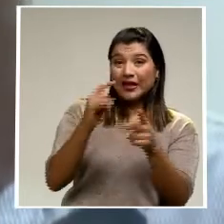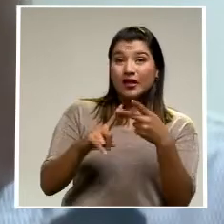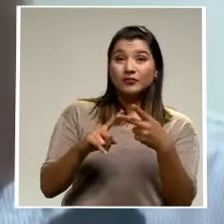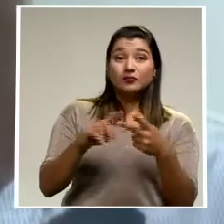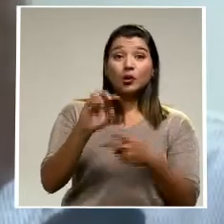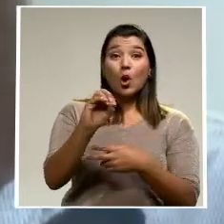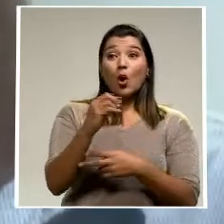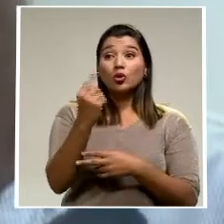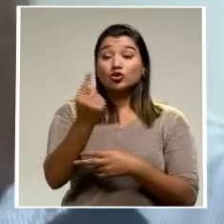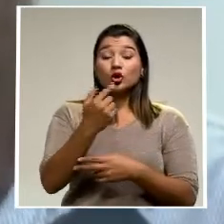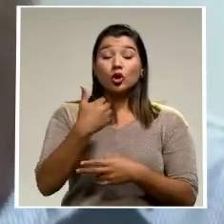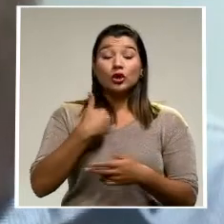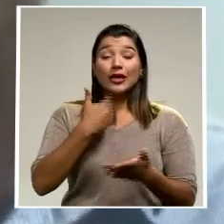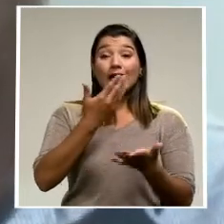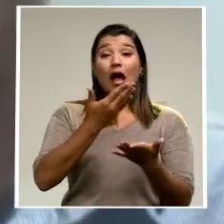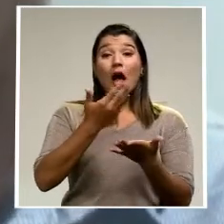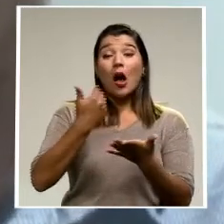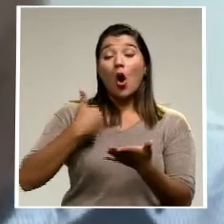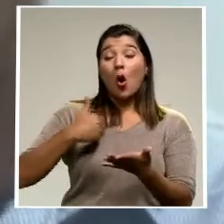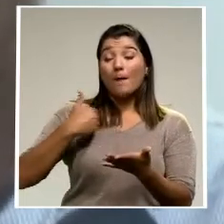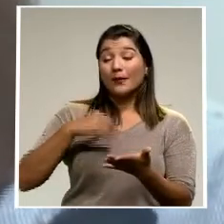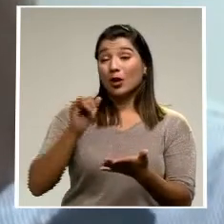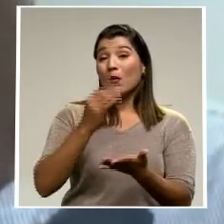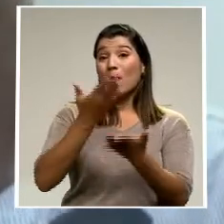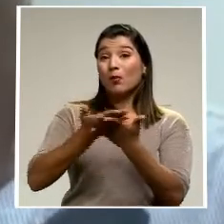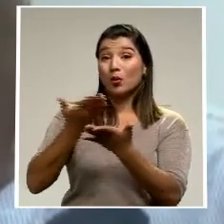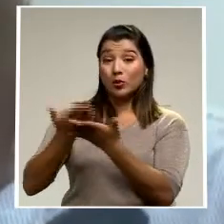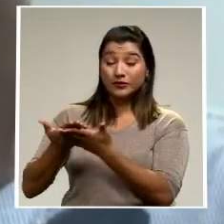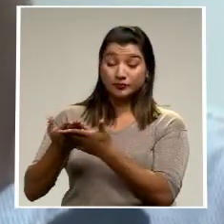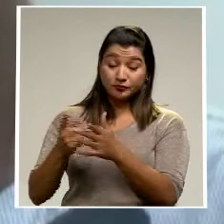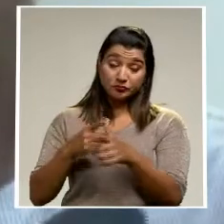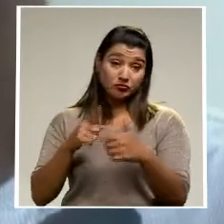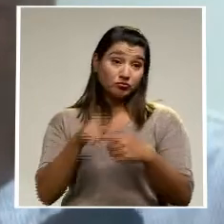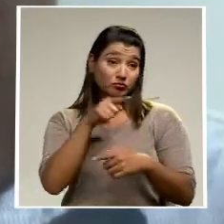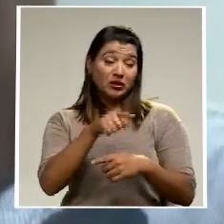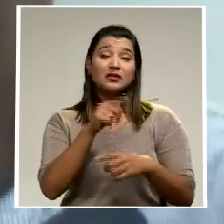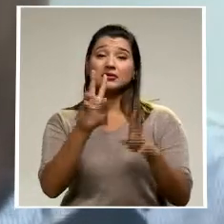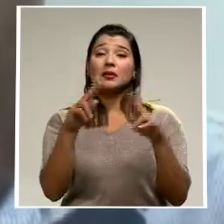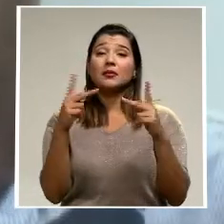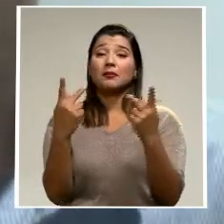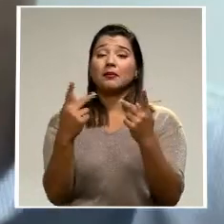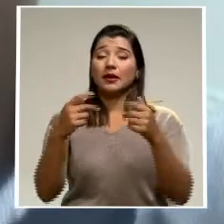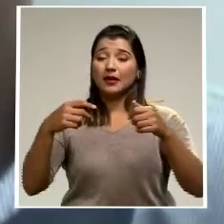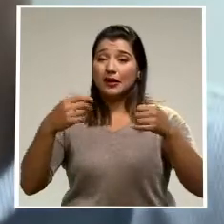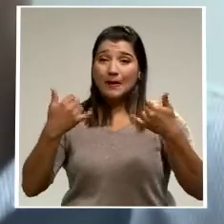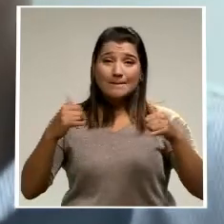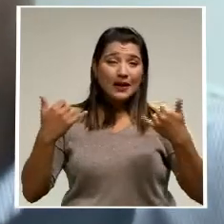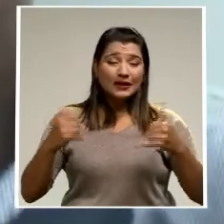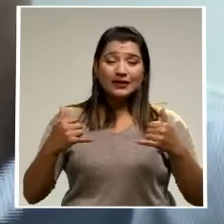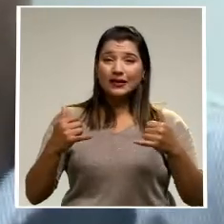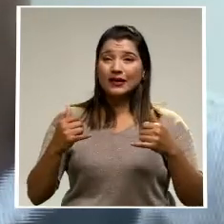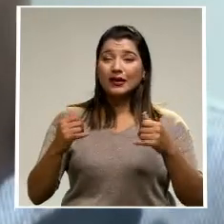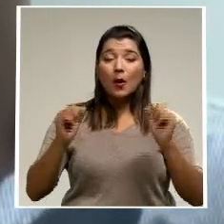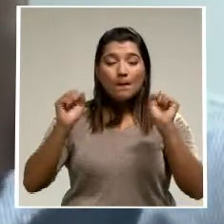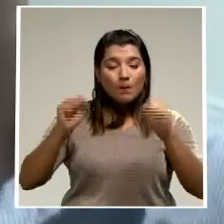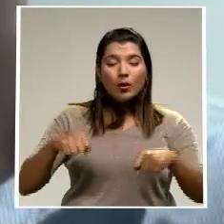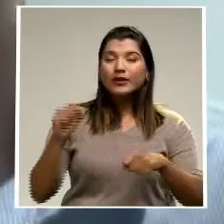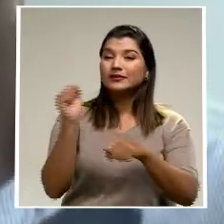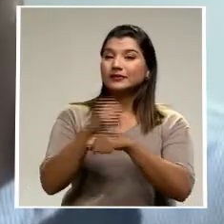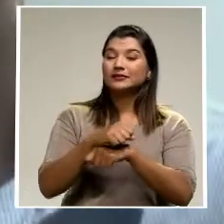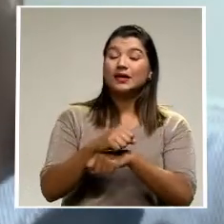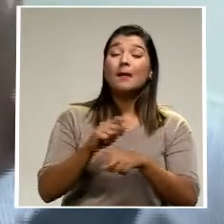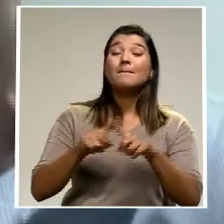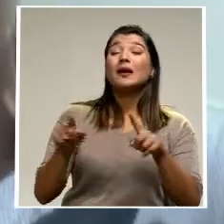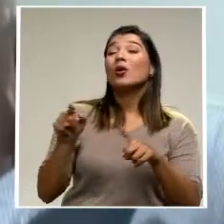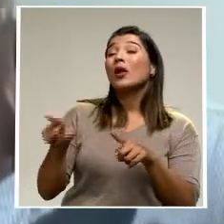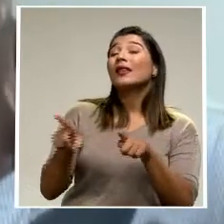en sus propuestas de papeleta, es un partido que puede luchar perfectamente contra esos otros, pero que está tan debatido como esos otros